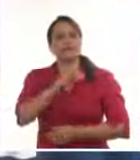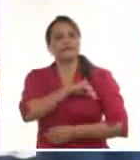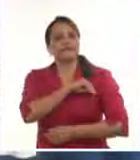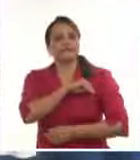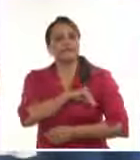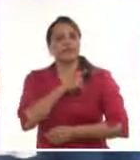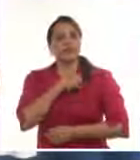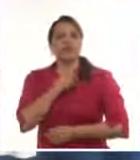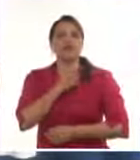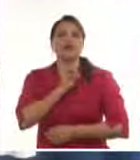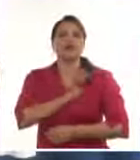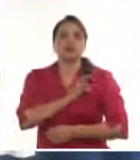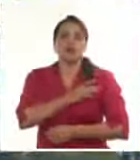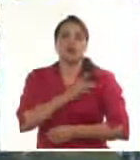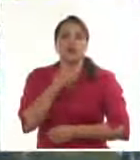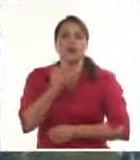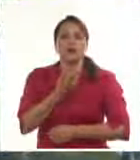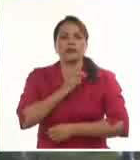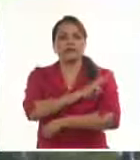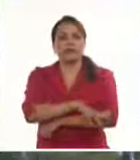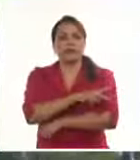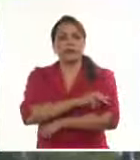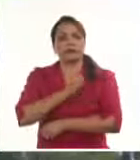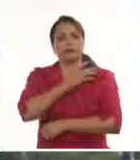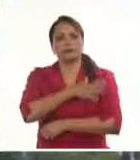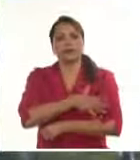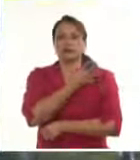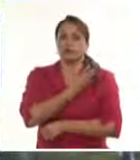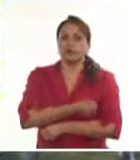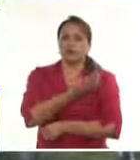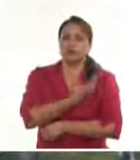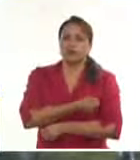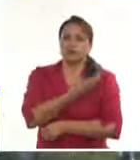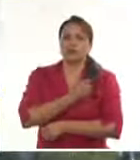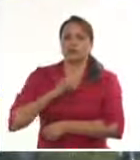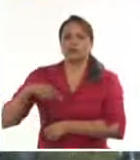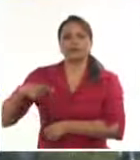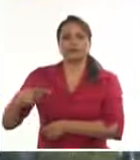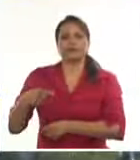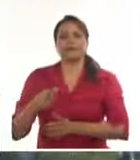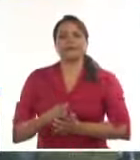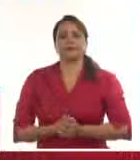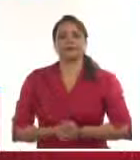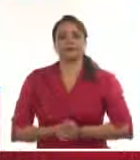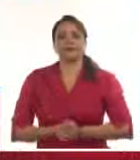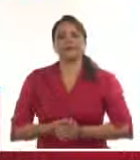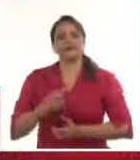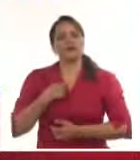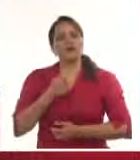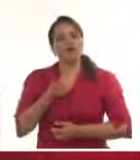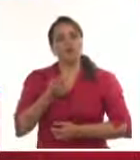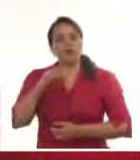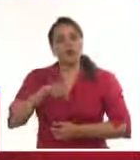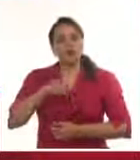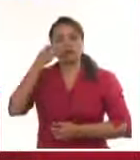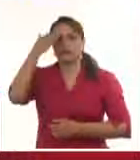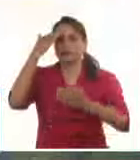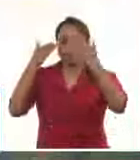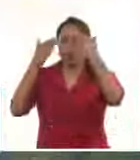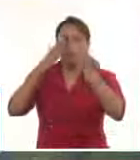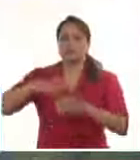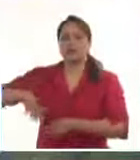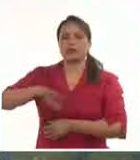mi pueblo querido, que sufre día a día, quiero agradecer a toda